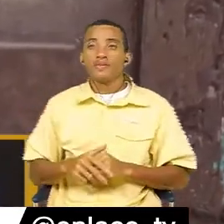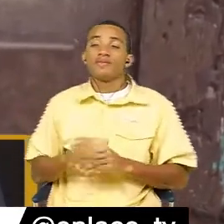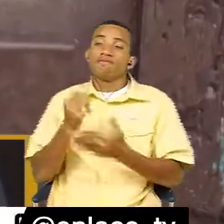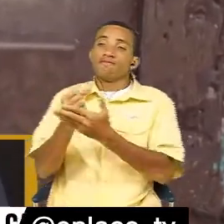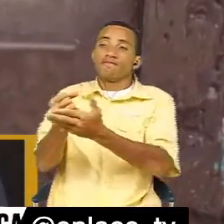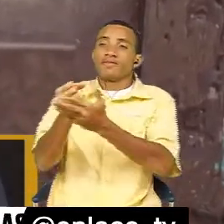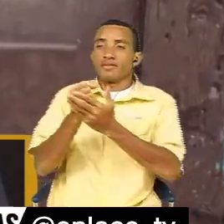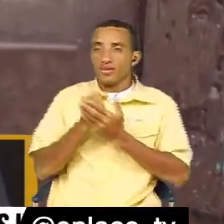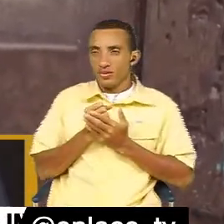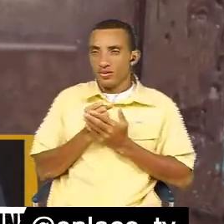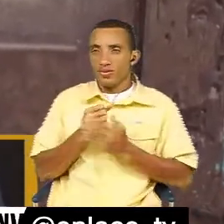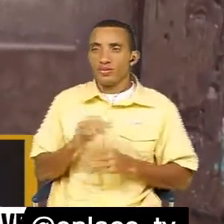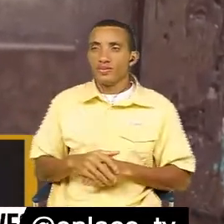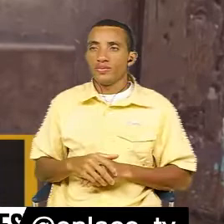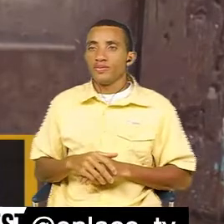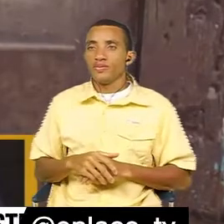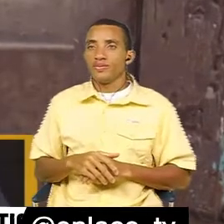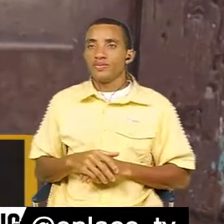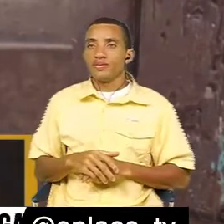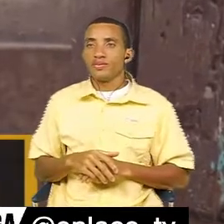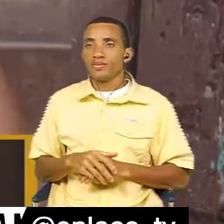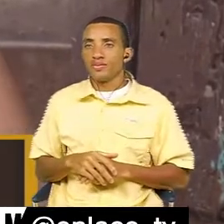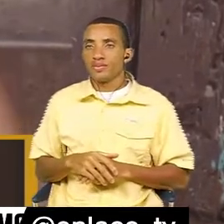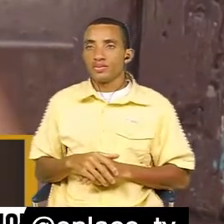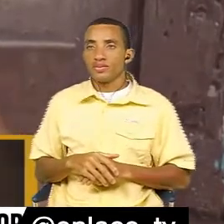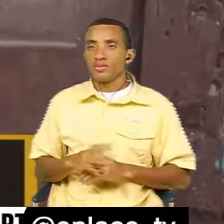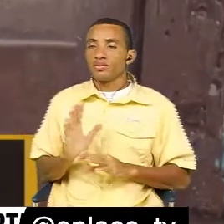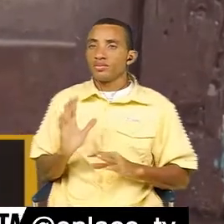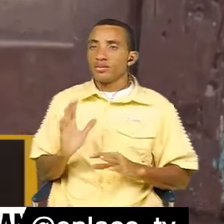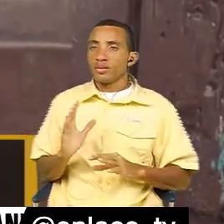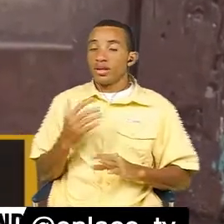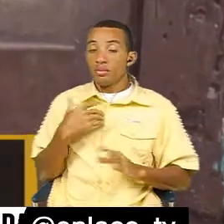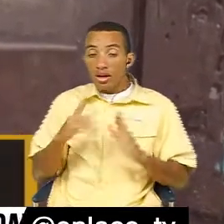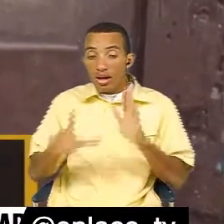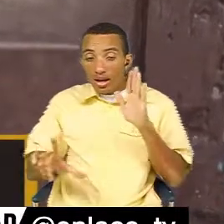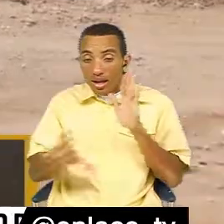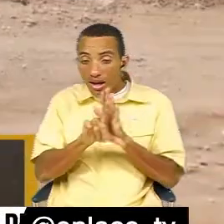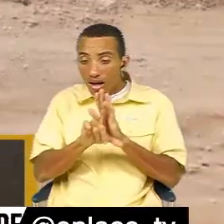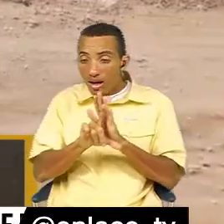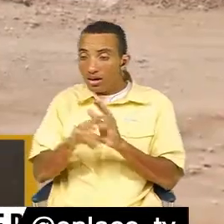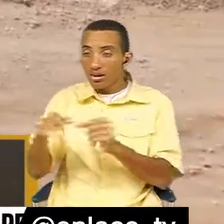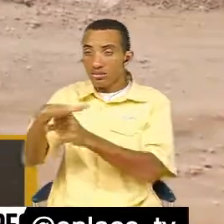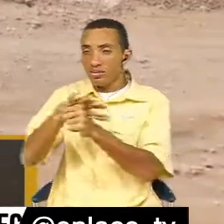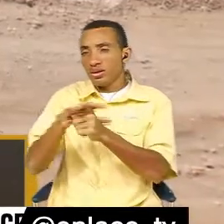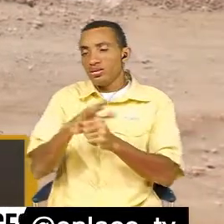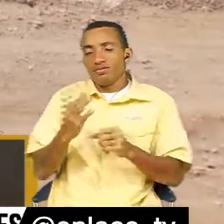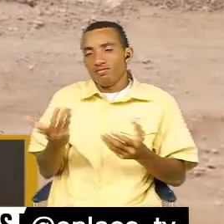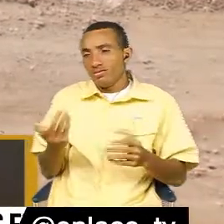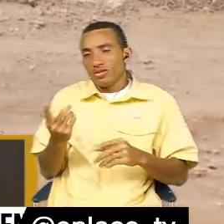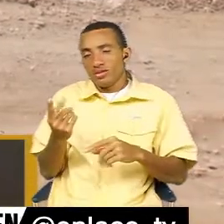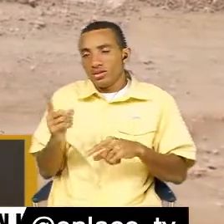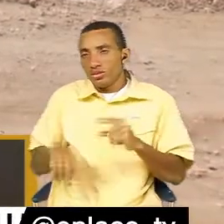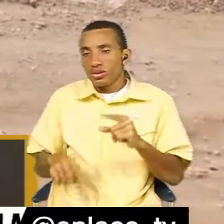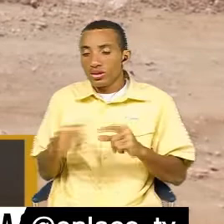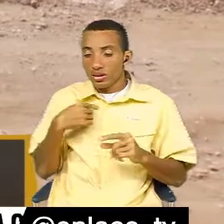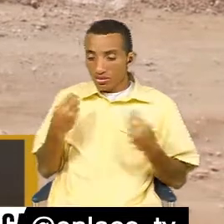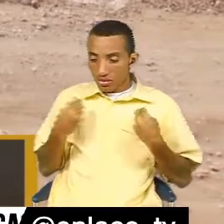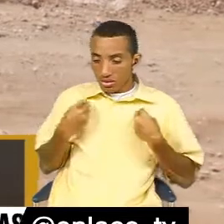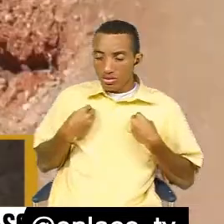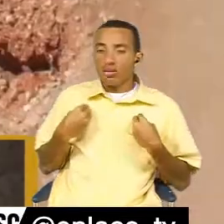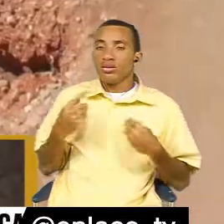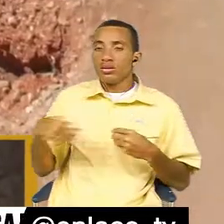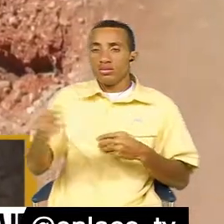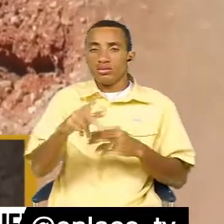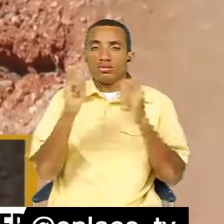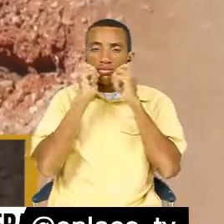porque el hecho de que no seamos, ¿cómo es? Legalizado, pues aquí vivimos personas, son seres humanos, mire que